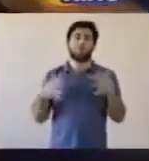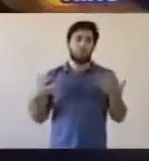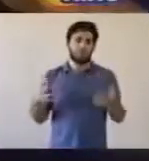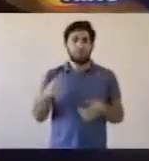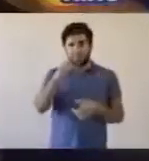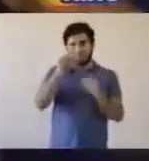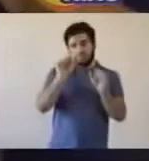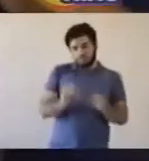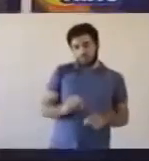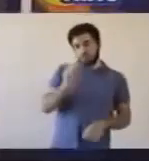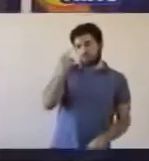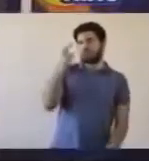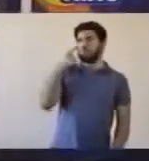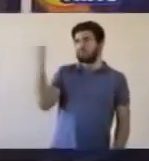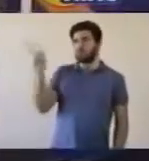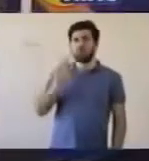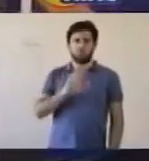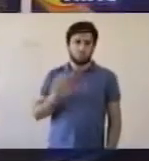Pato.